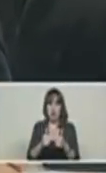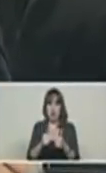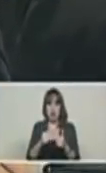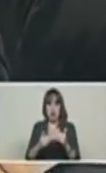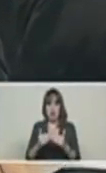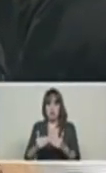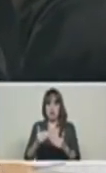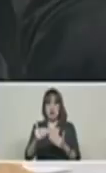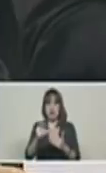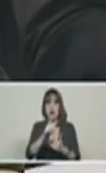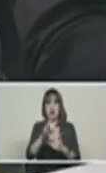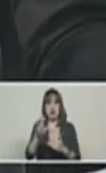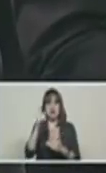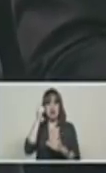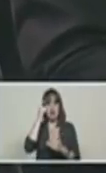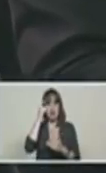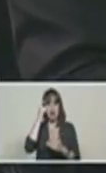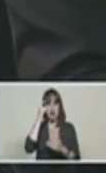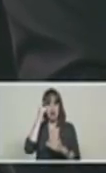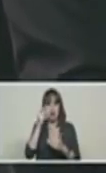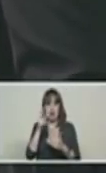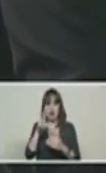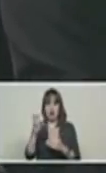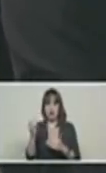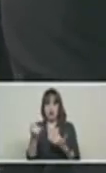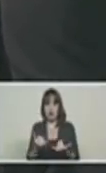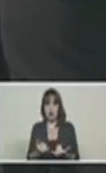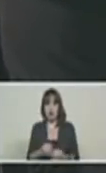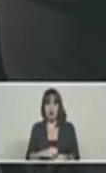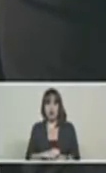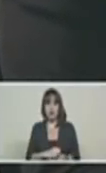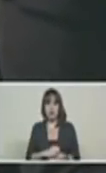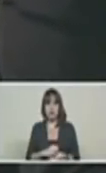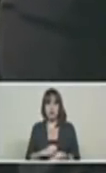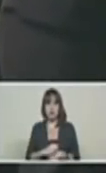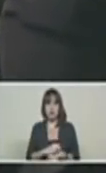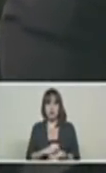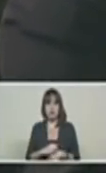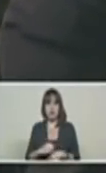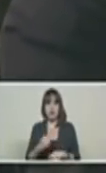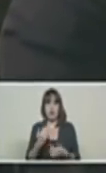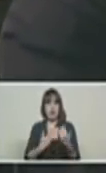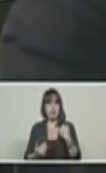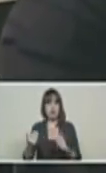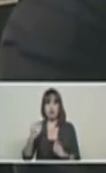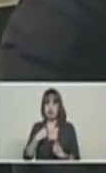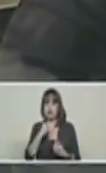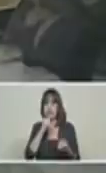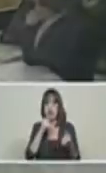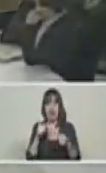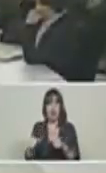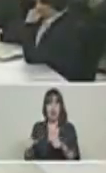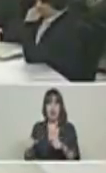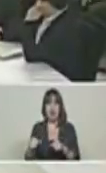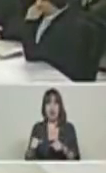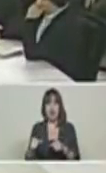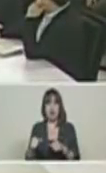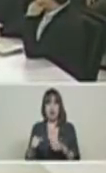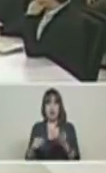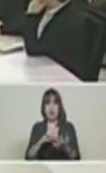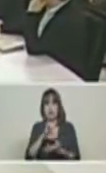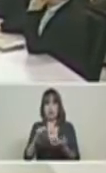15 días de los 30 que han transcurrido y que han sufrido una perturbación